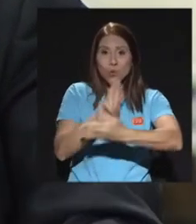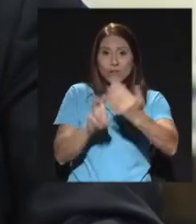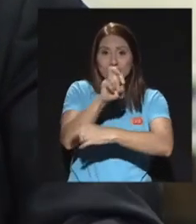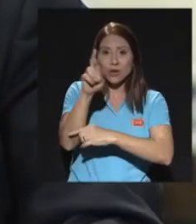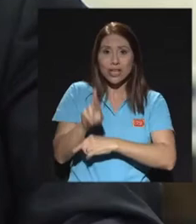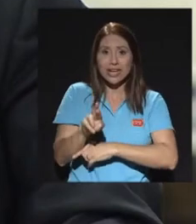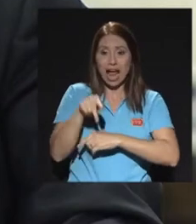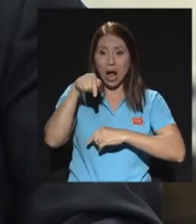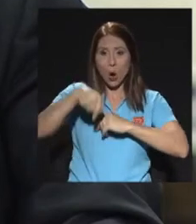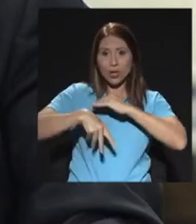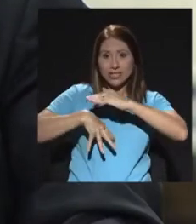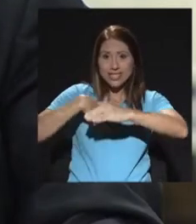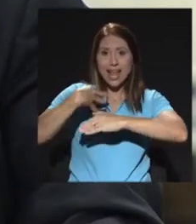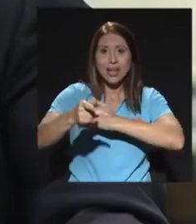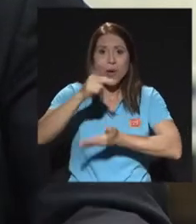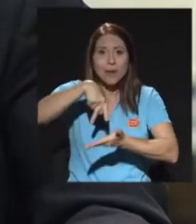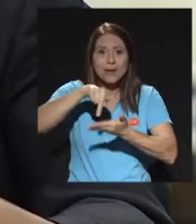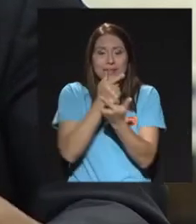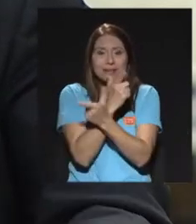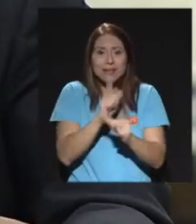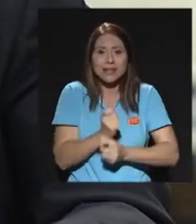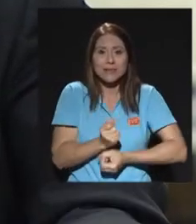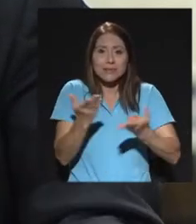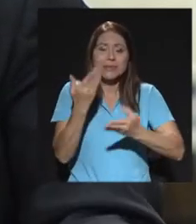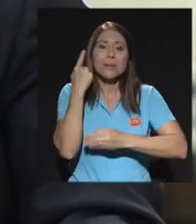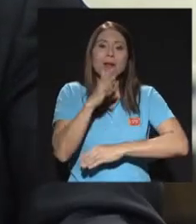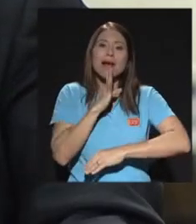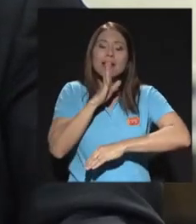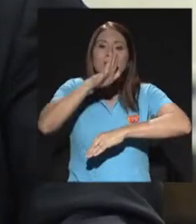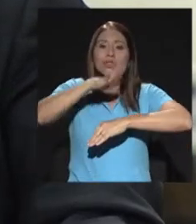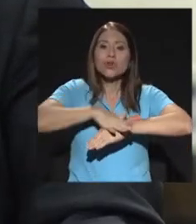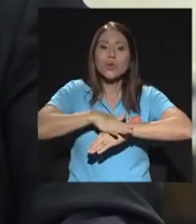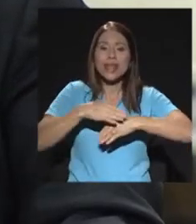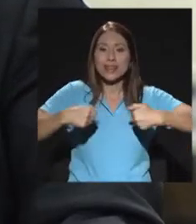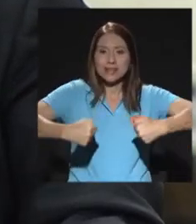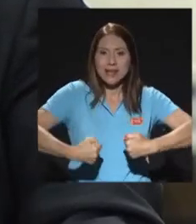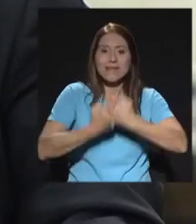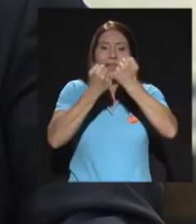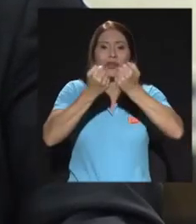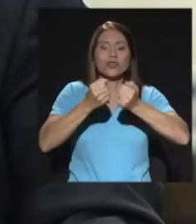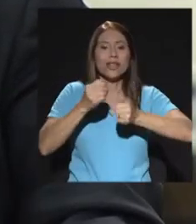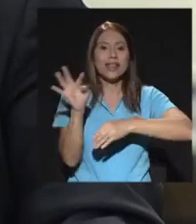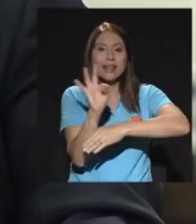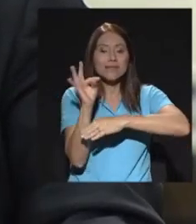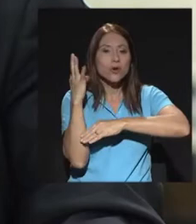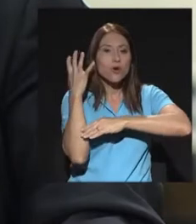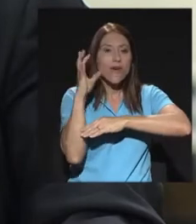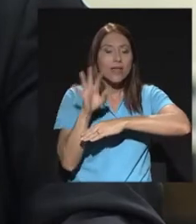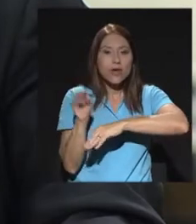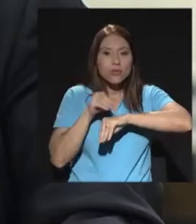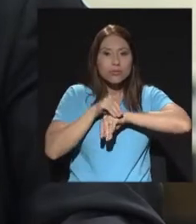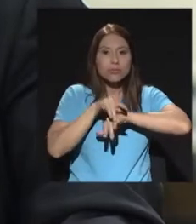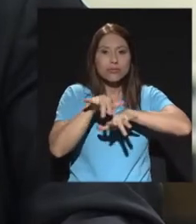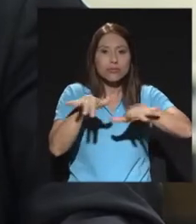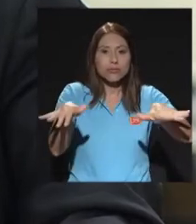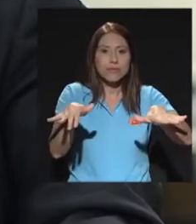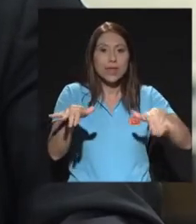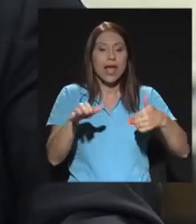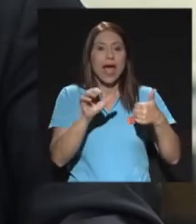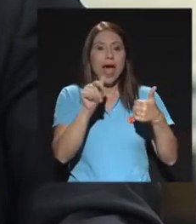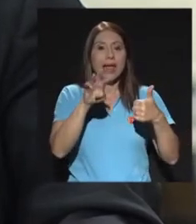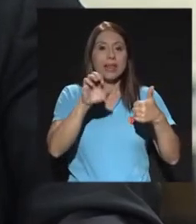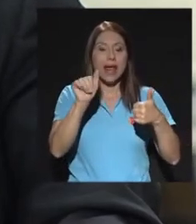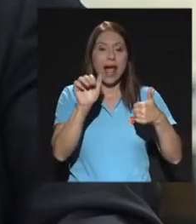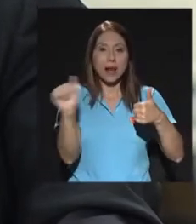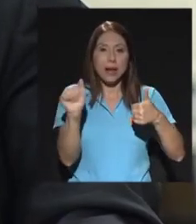a la Plaza de la Libertad de Expresión para hablar sobre los desafíos de la red de difusión. Los argumentos que sostiene Andrea Alvarado,